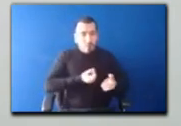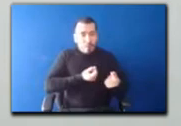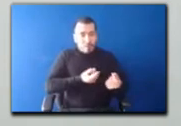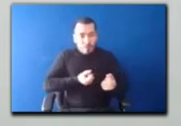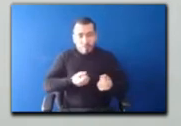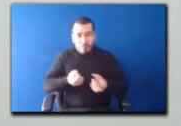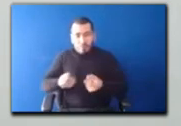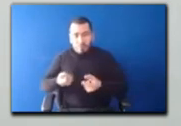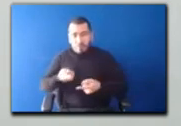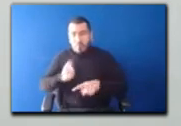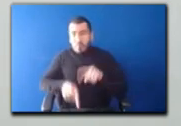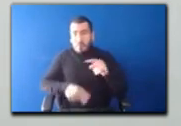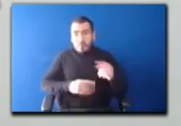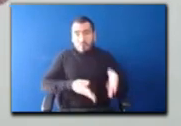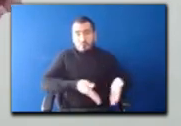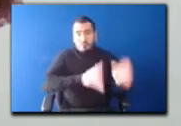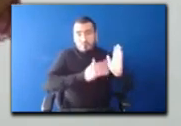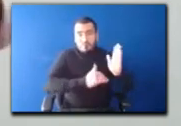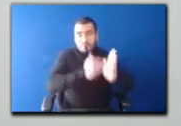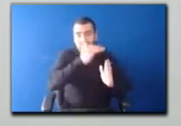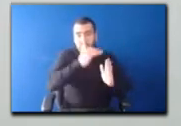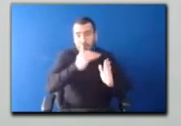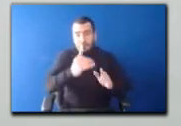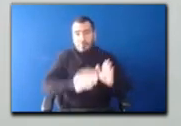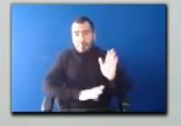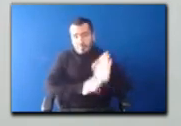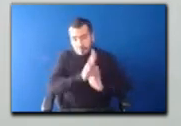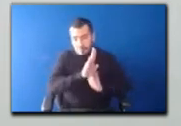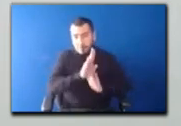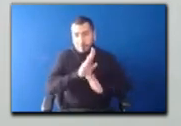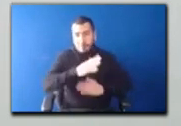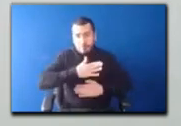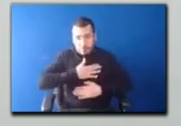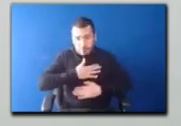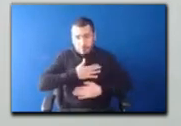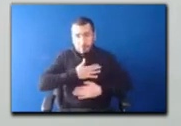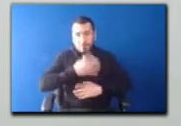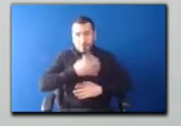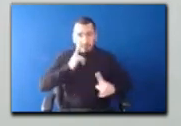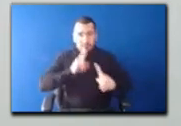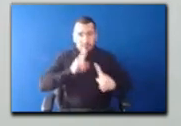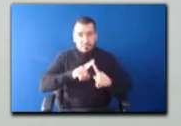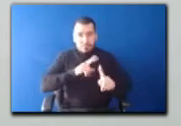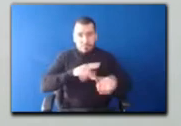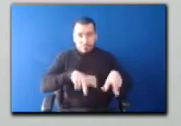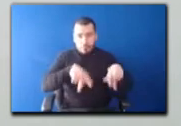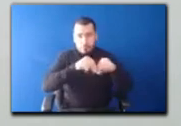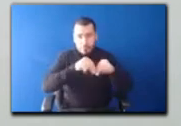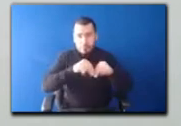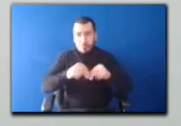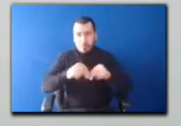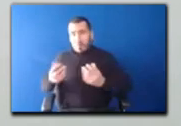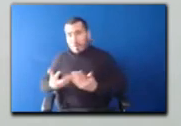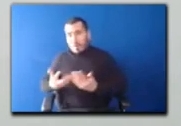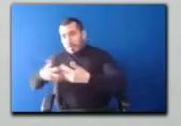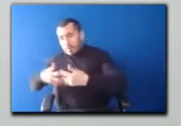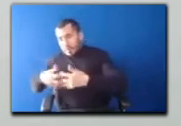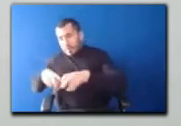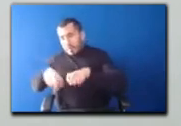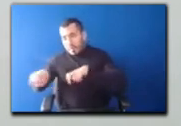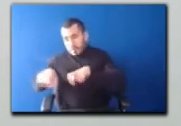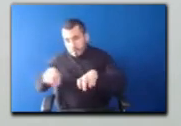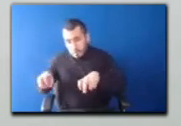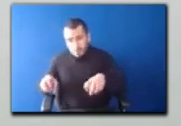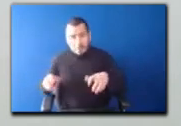en inmuebles, no pueden, está prohibido, solo para el desarrollo sujeto social. Así tampoco pueden comprar ni una compañía de transporte, ni tampoco pueden comprar